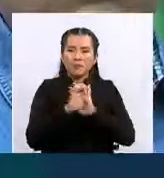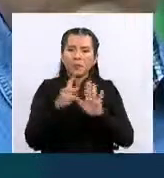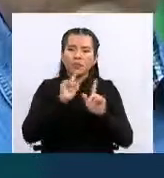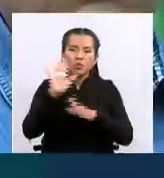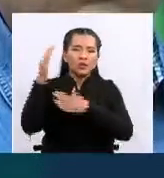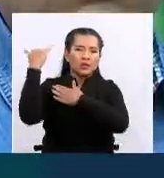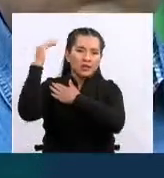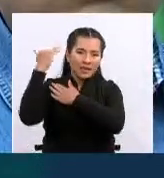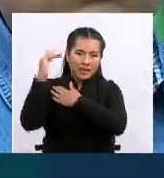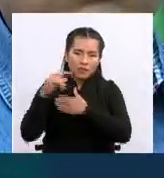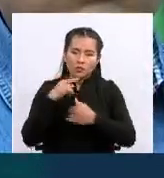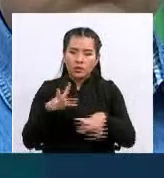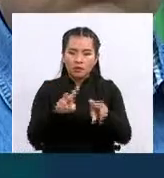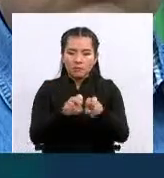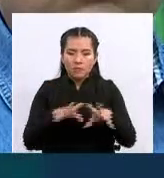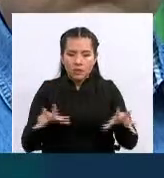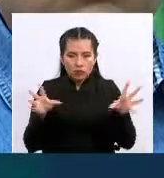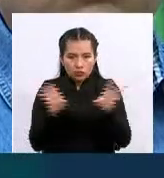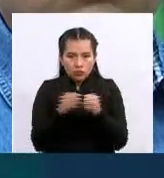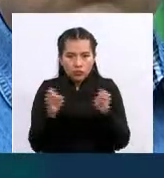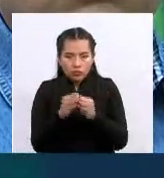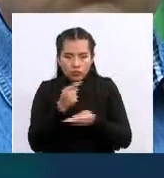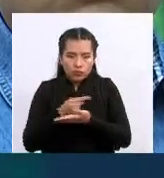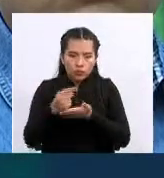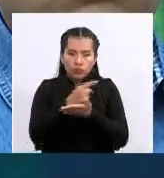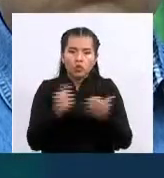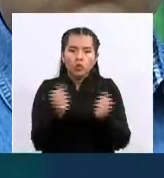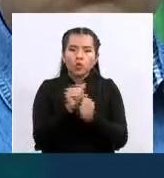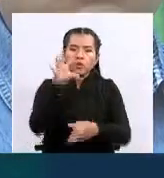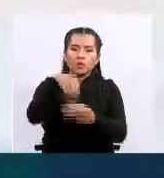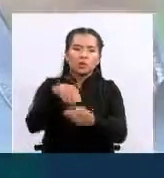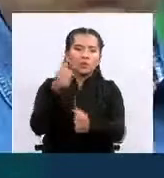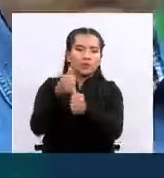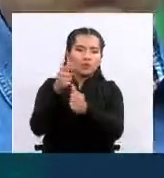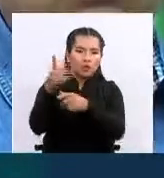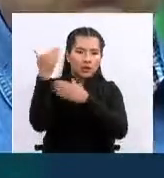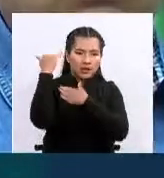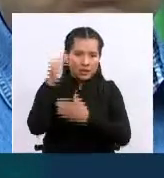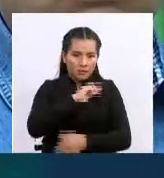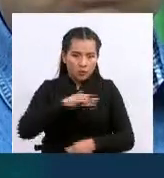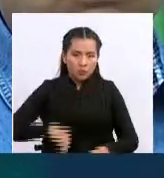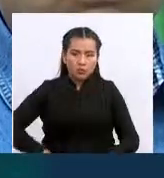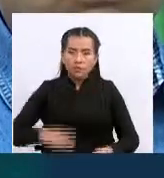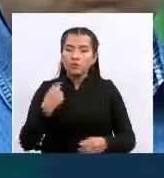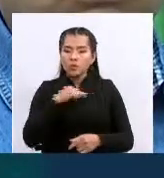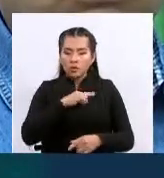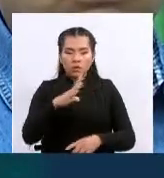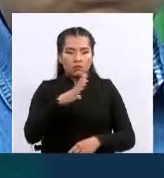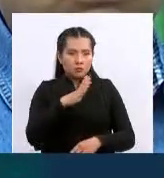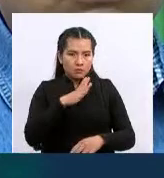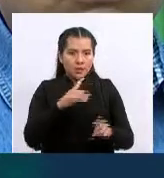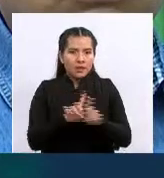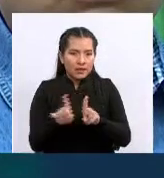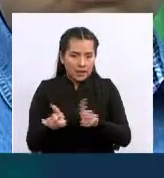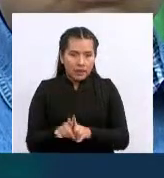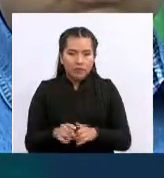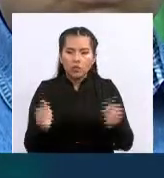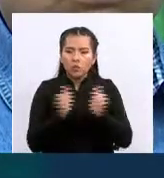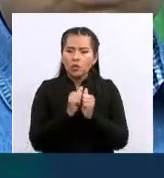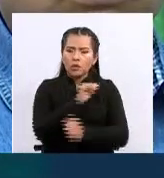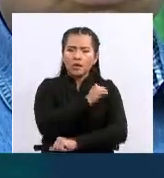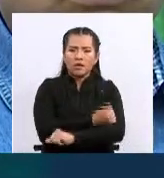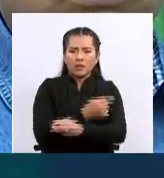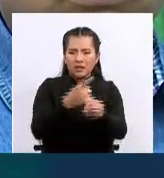Cruz que se están desarrollando con el gobierno municipal de la ciudad de Santa Cruz. Vamos a procurar también a través de las instancias